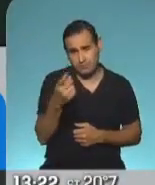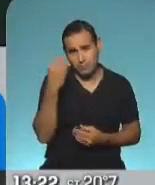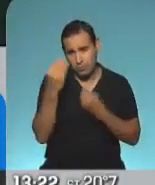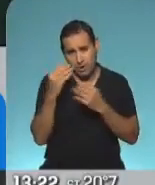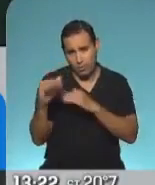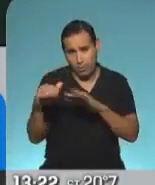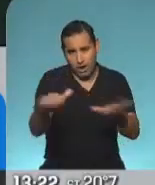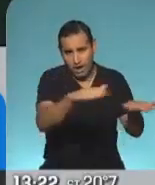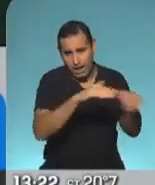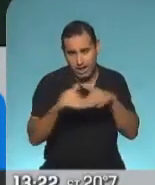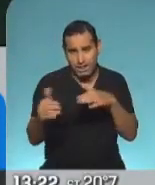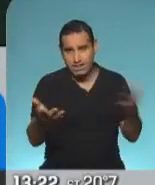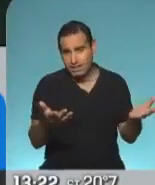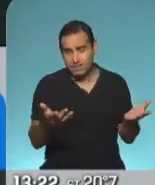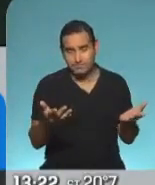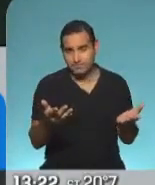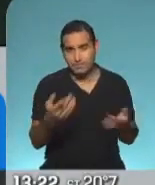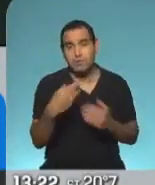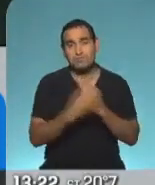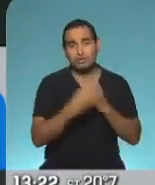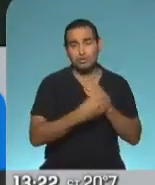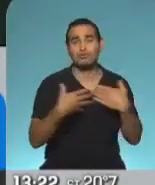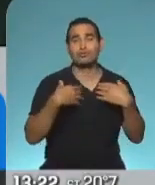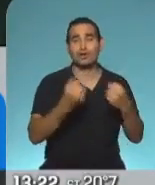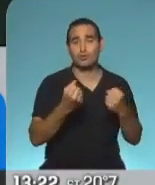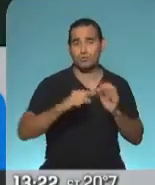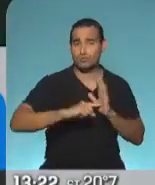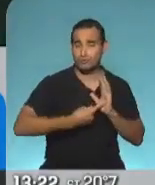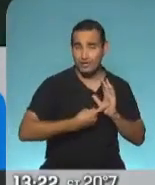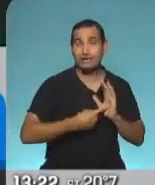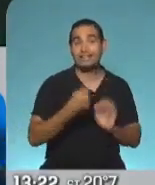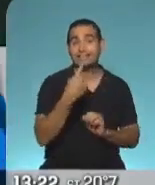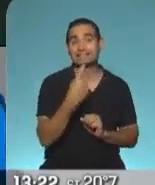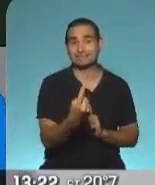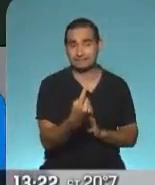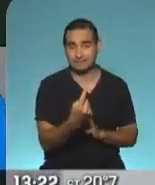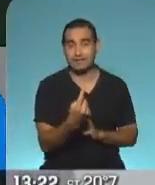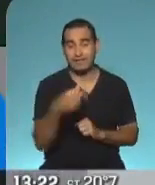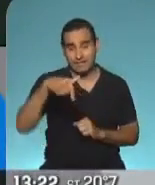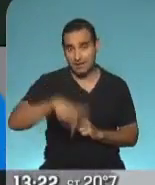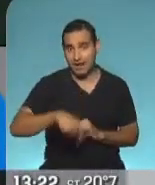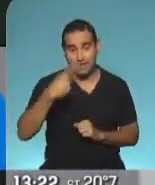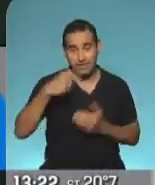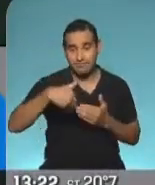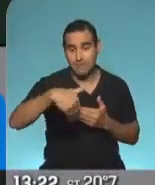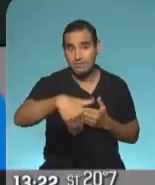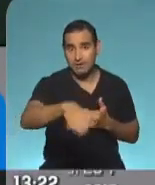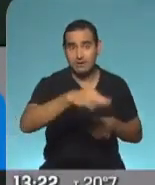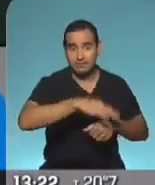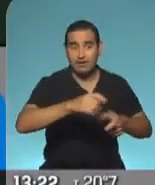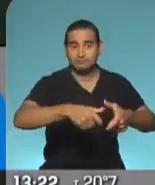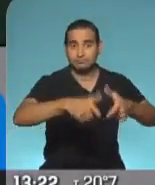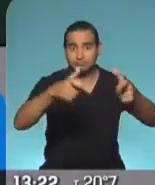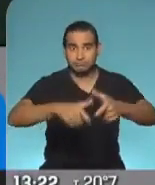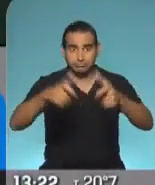preocupación que tenemos todos, ¿no? El mismo ministro de Salud de la ciudad de Buenos Aires está diciendo de que de acá a los próximos días se van a incrementar y